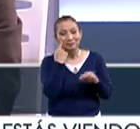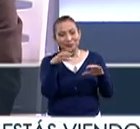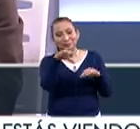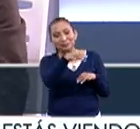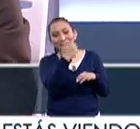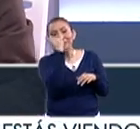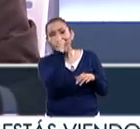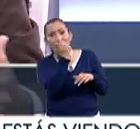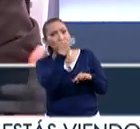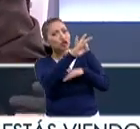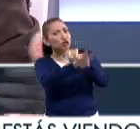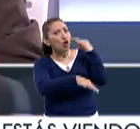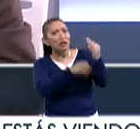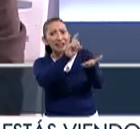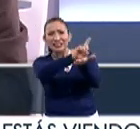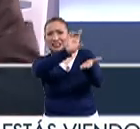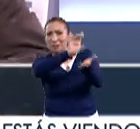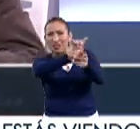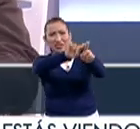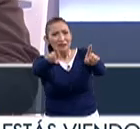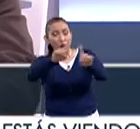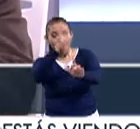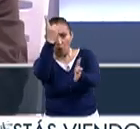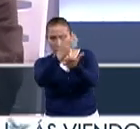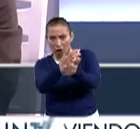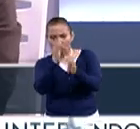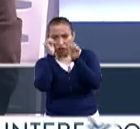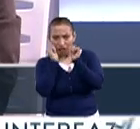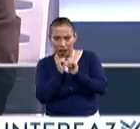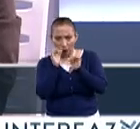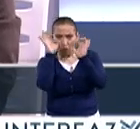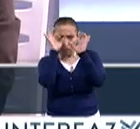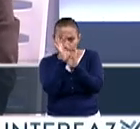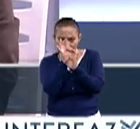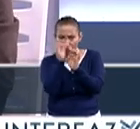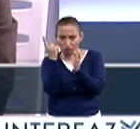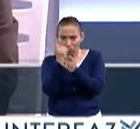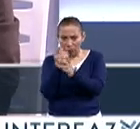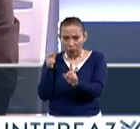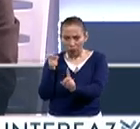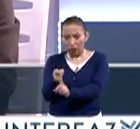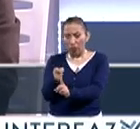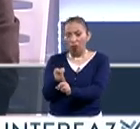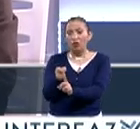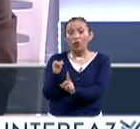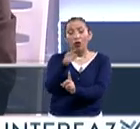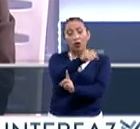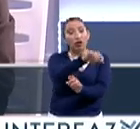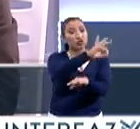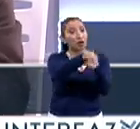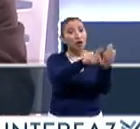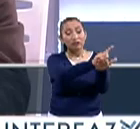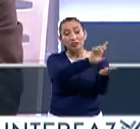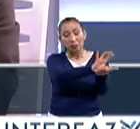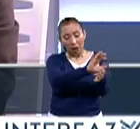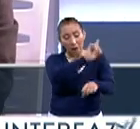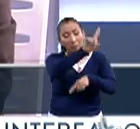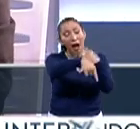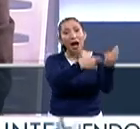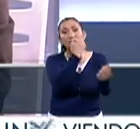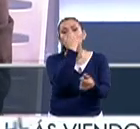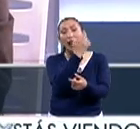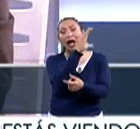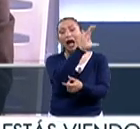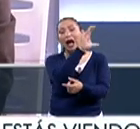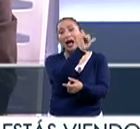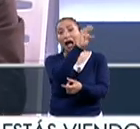pues estudiantes de todas las discapacidades, no solamente de esta discapacidad que es la visual, vayan a las